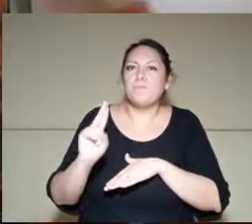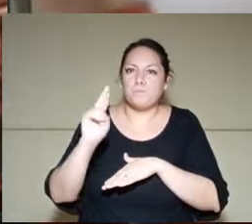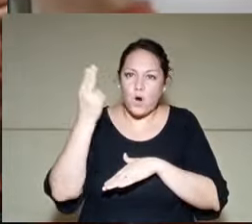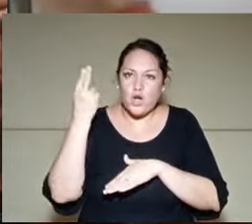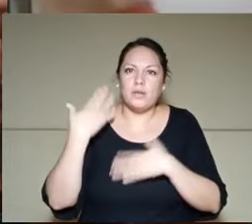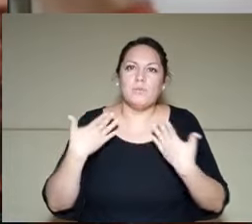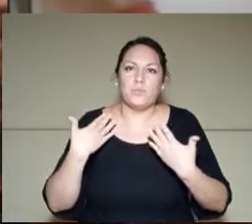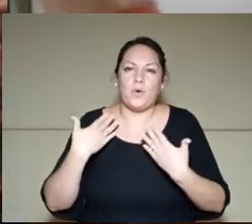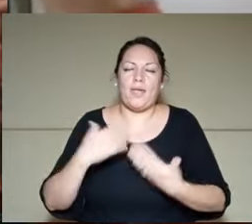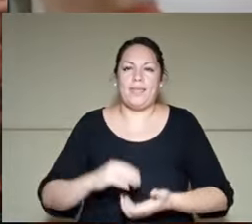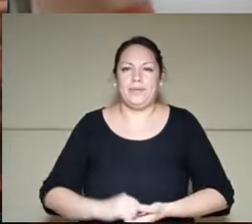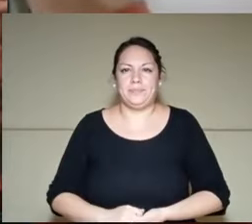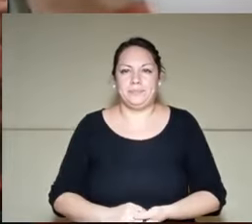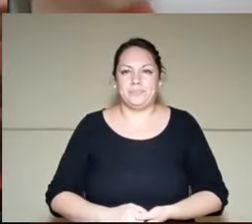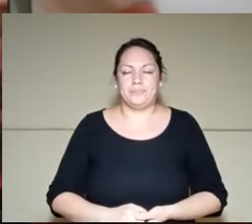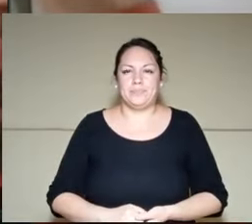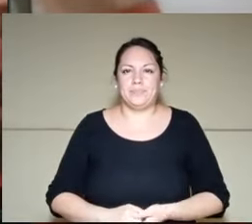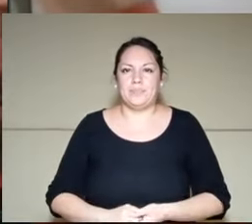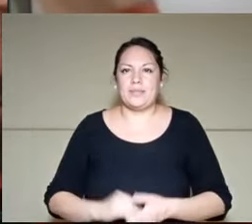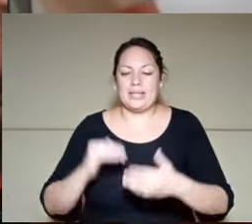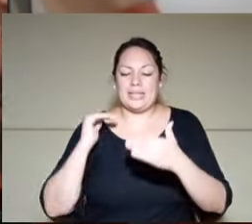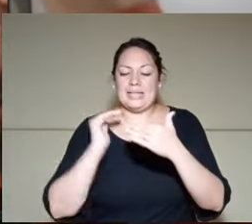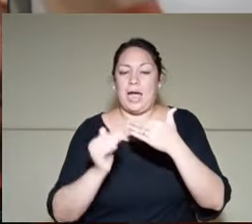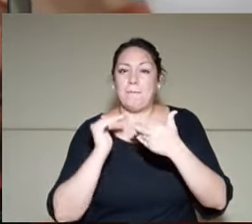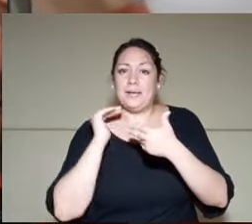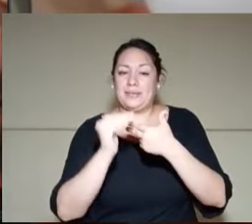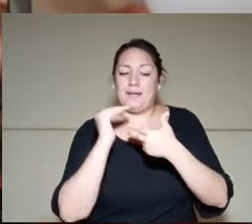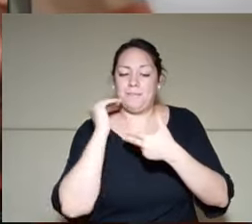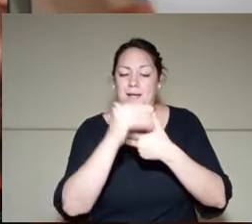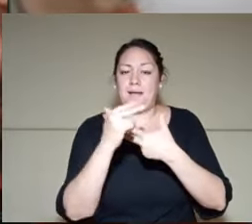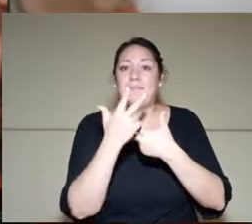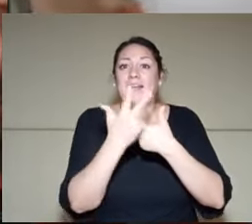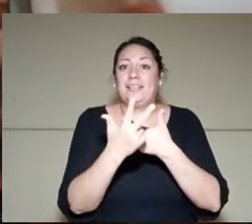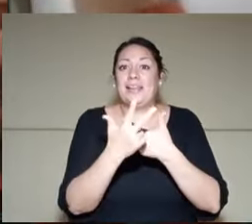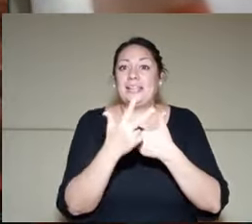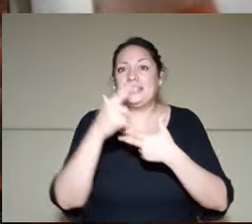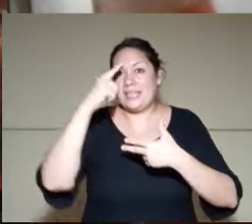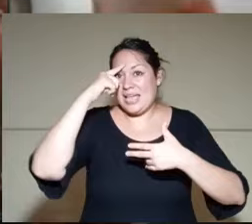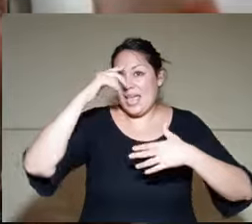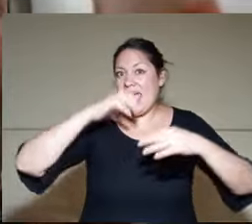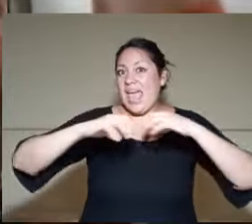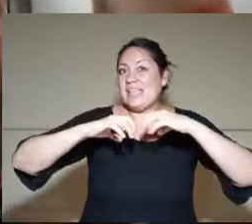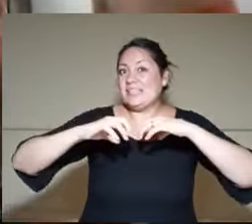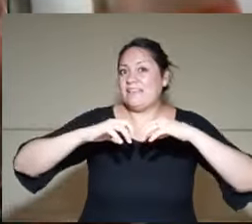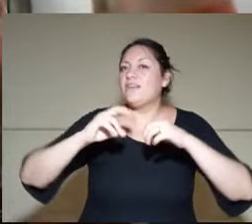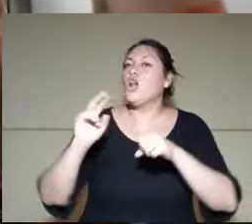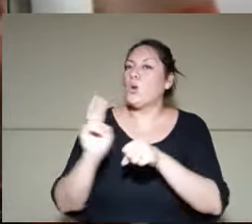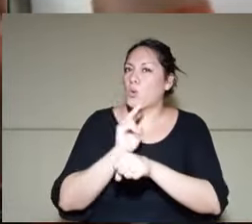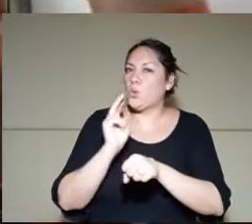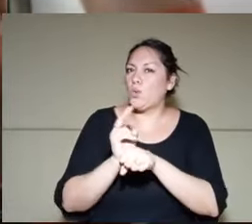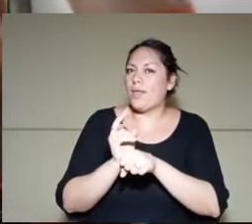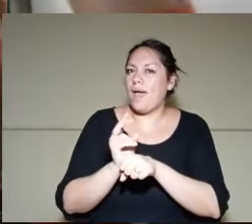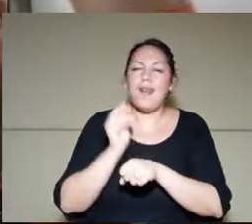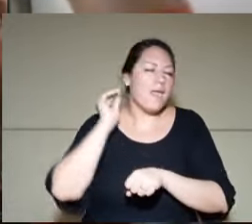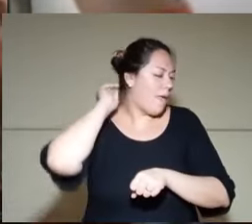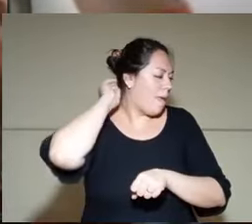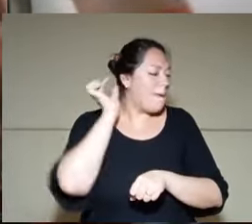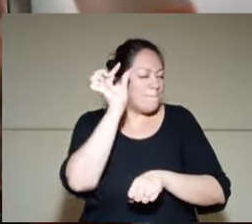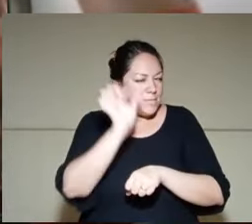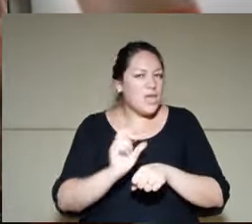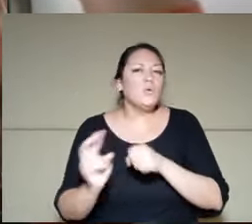puede producir la muerte. Entonces son 3 capas que protegen el encéfalo y la